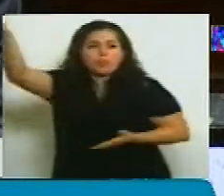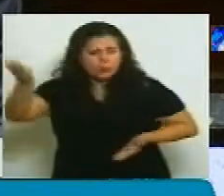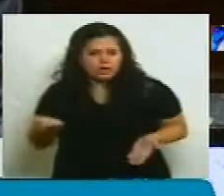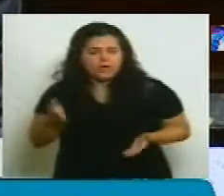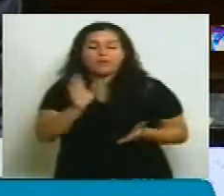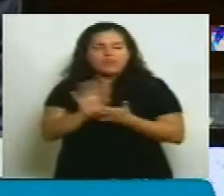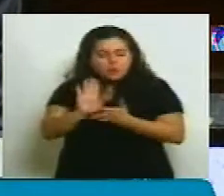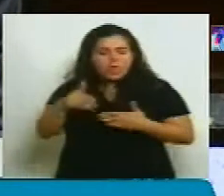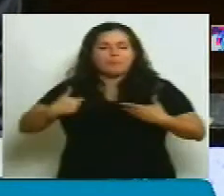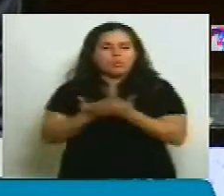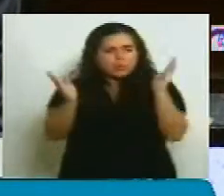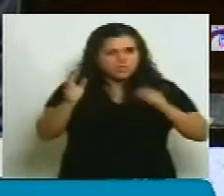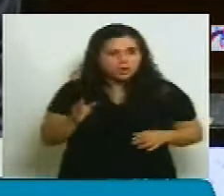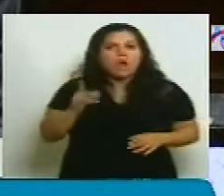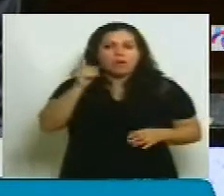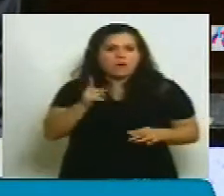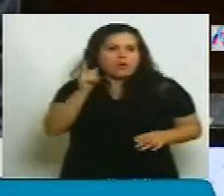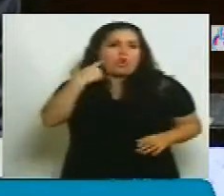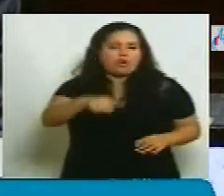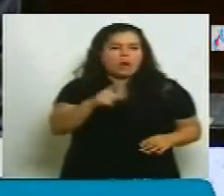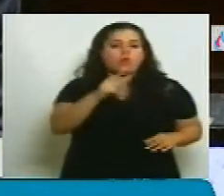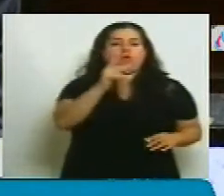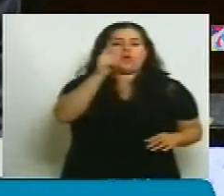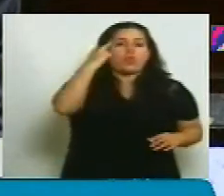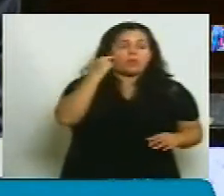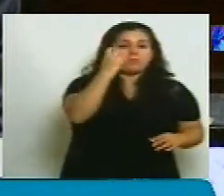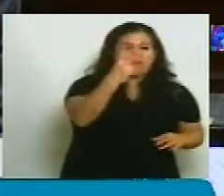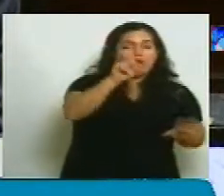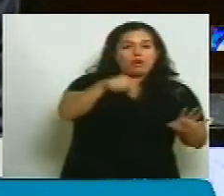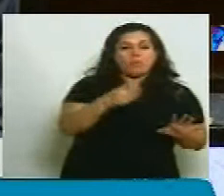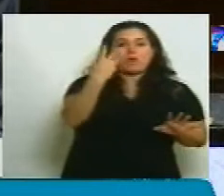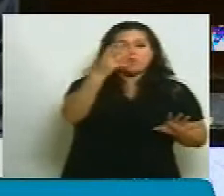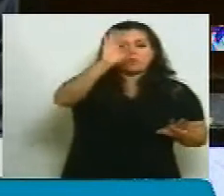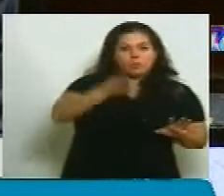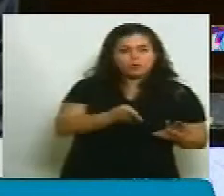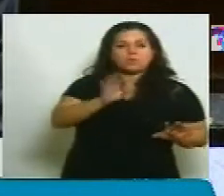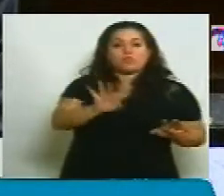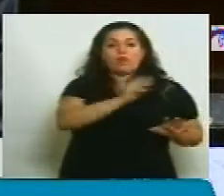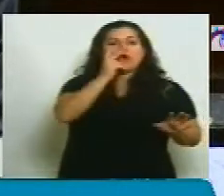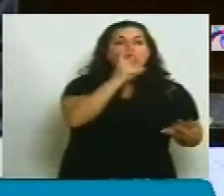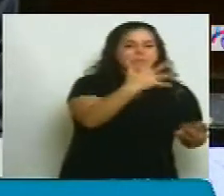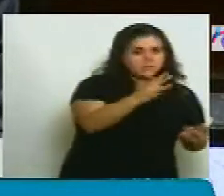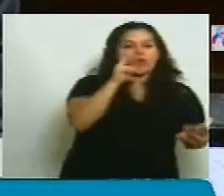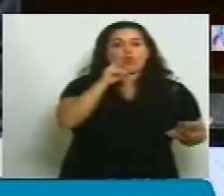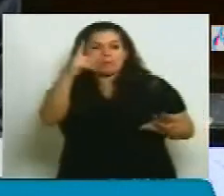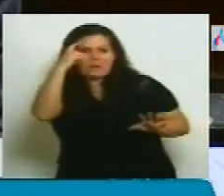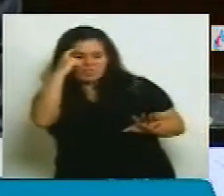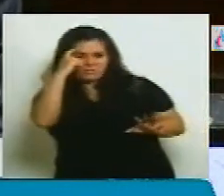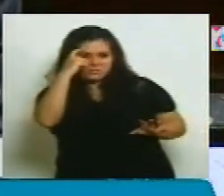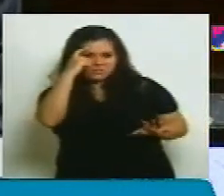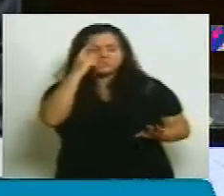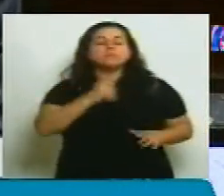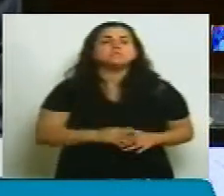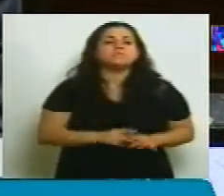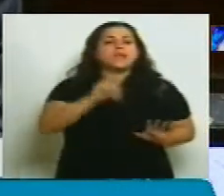permitido lograr el 92,4% de acuerdo en base a la reestructuración 2005-2010 y a su